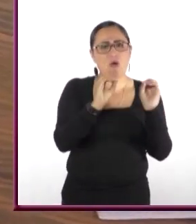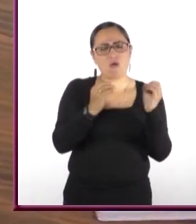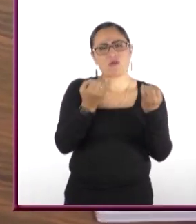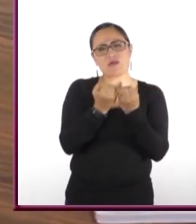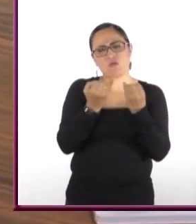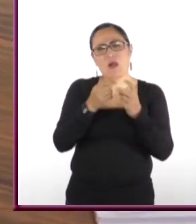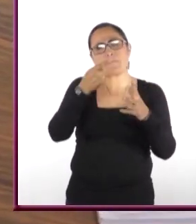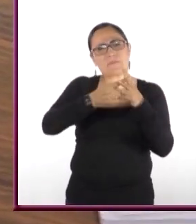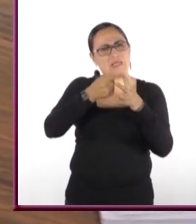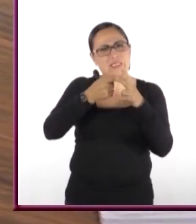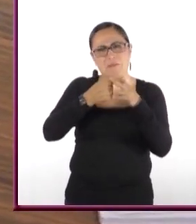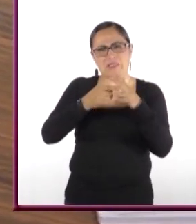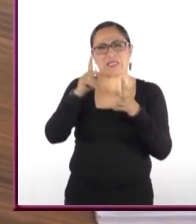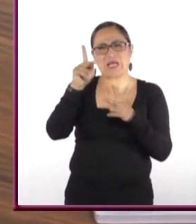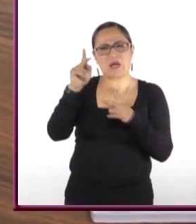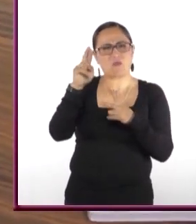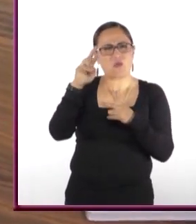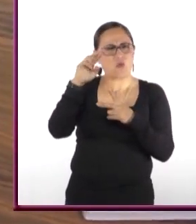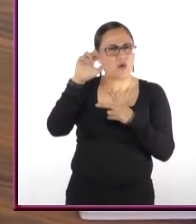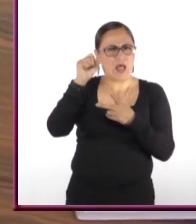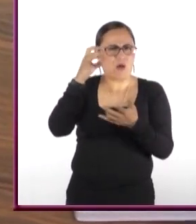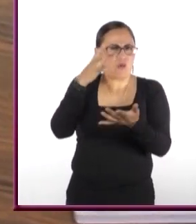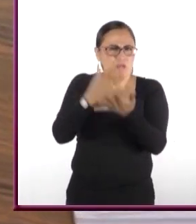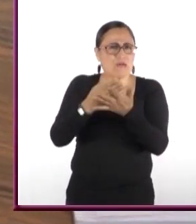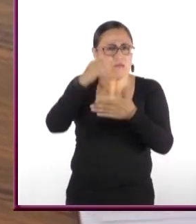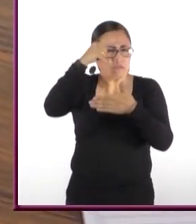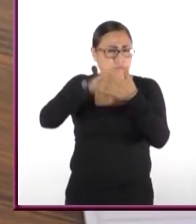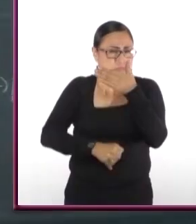pura, que es a la que me dedico yo, que es maravilloso.